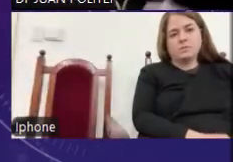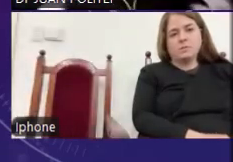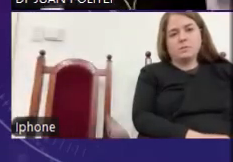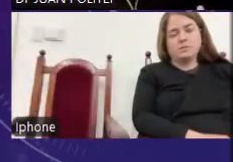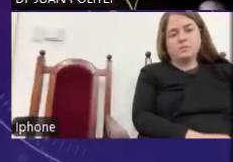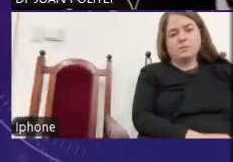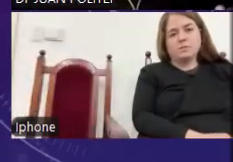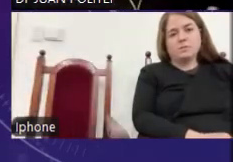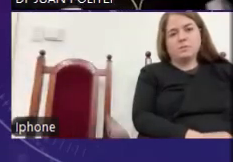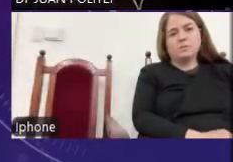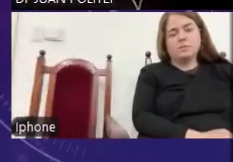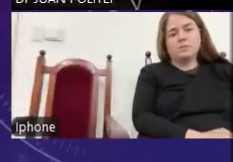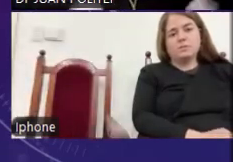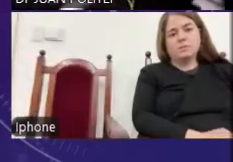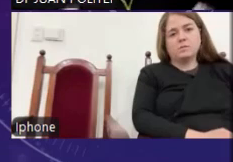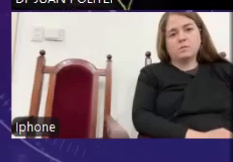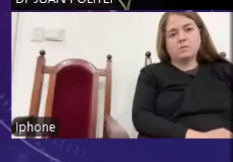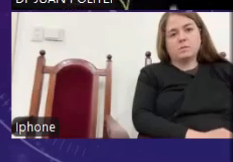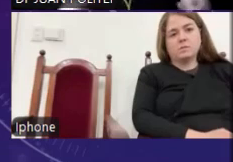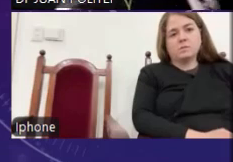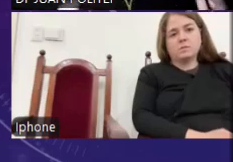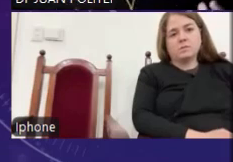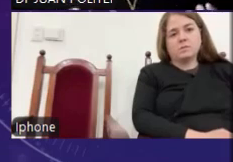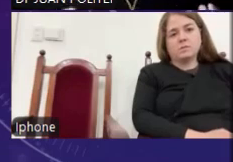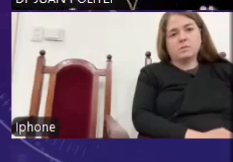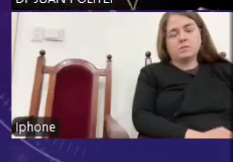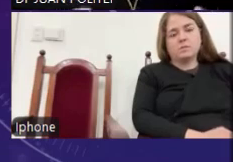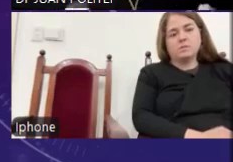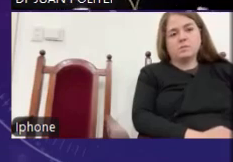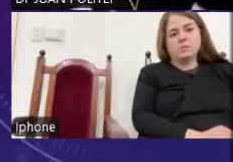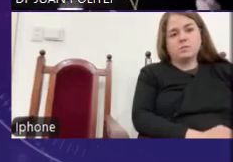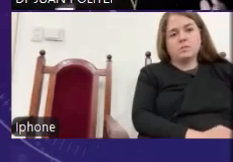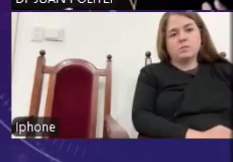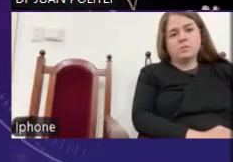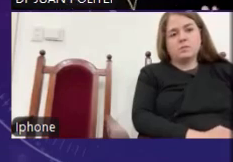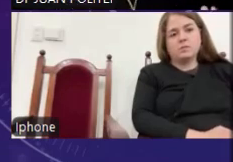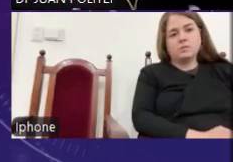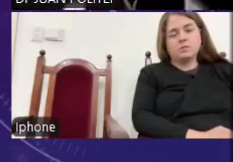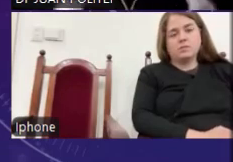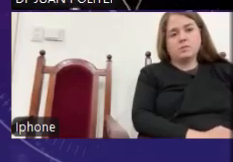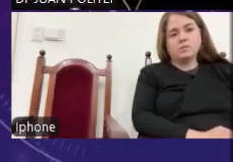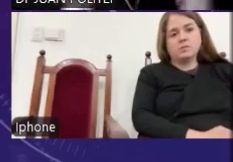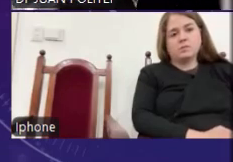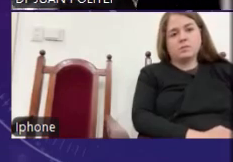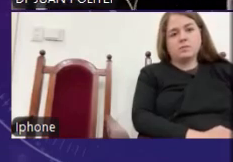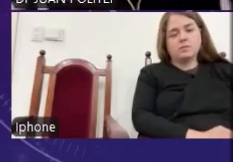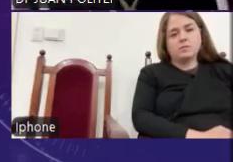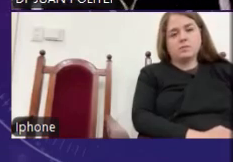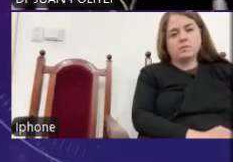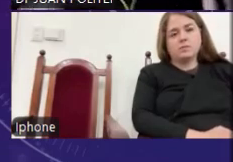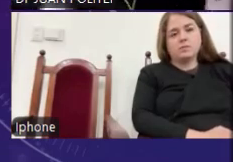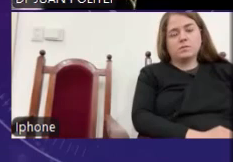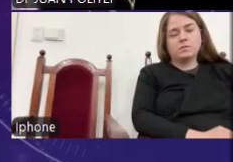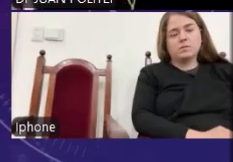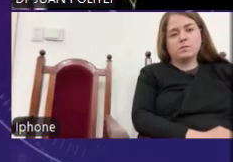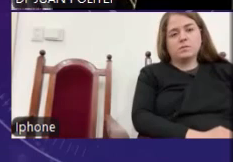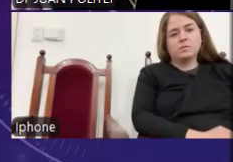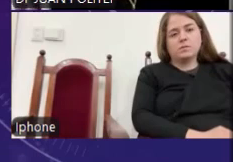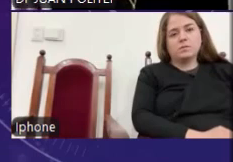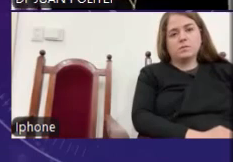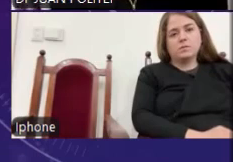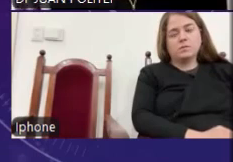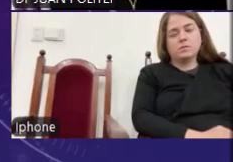Después los médicos seguimos guías internacionales de tratamiento. son guías, recomendaciones, la